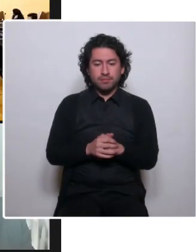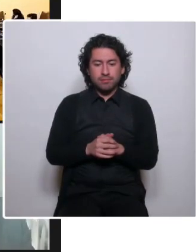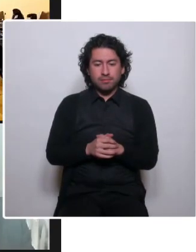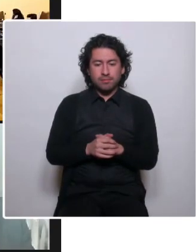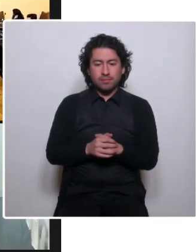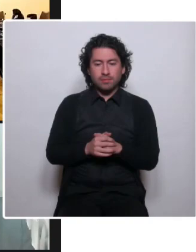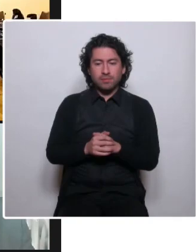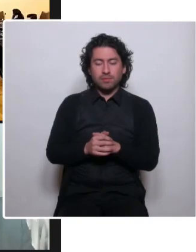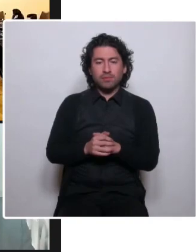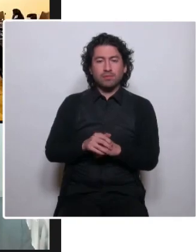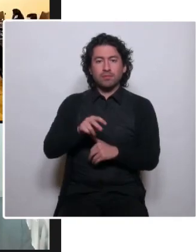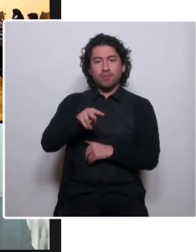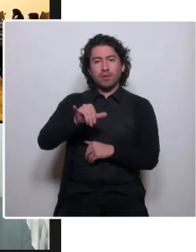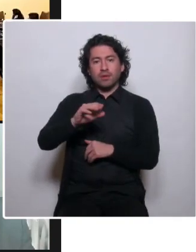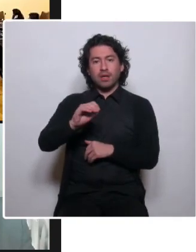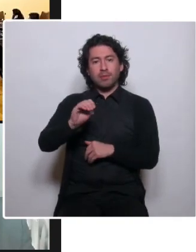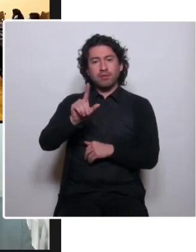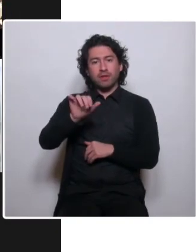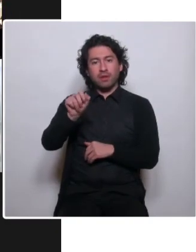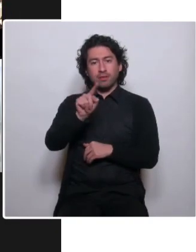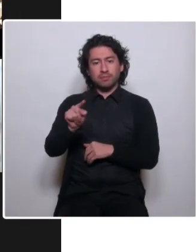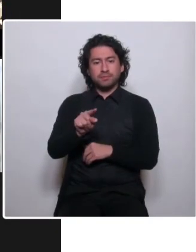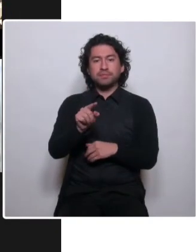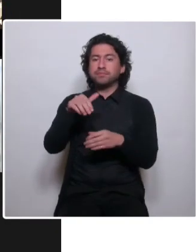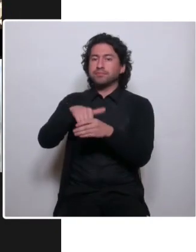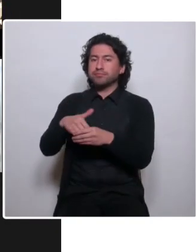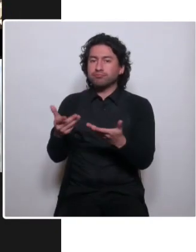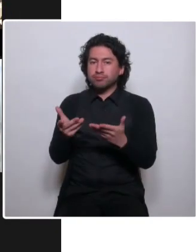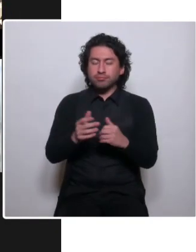Don Nicolás Núñez, ¿cómo vota?